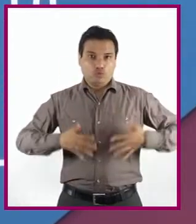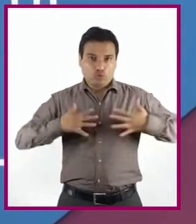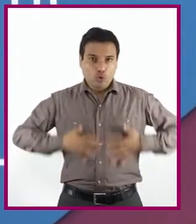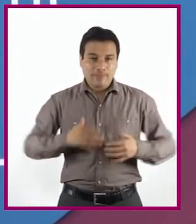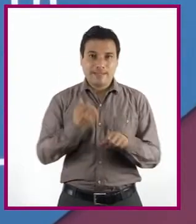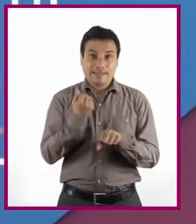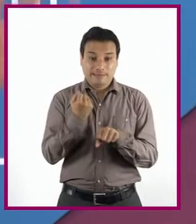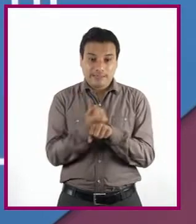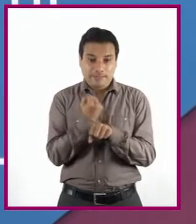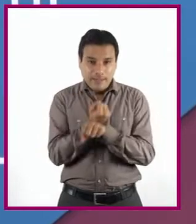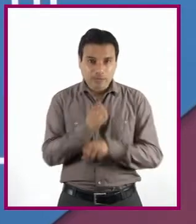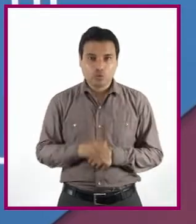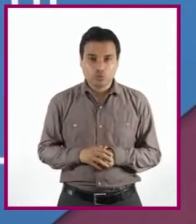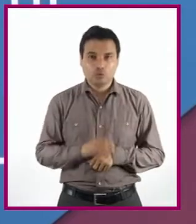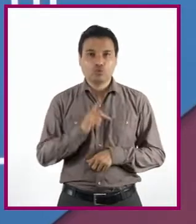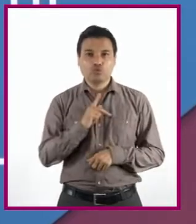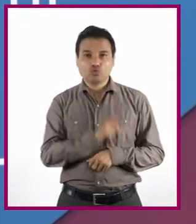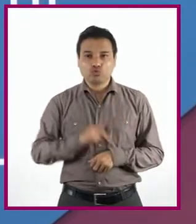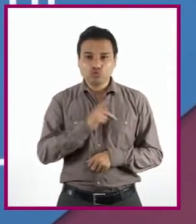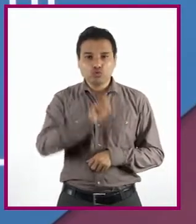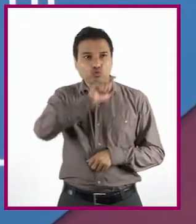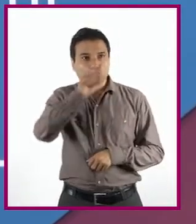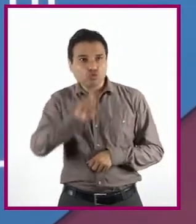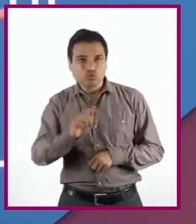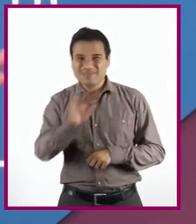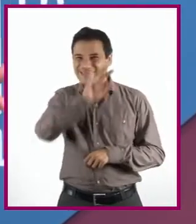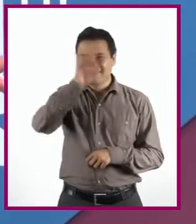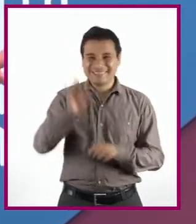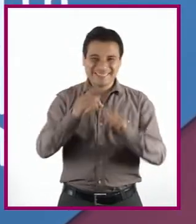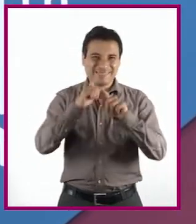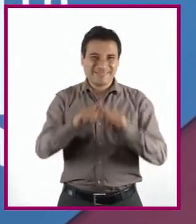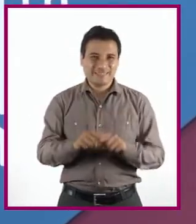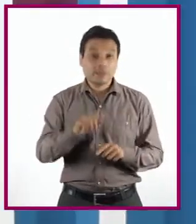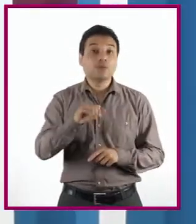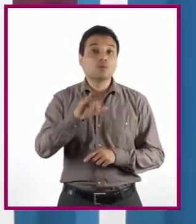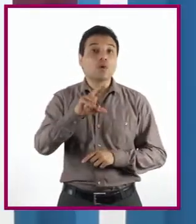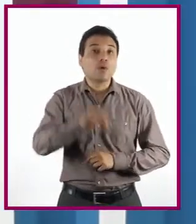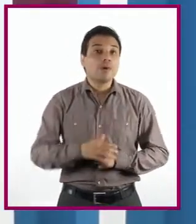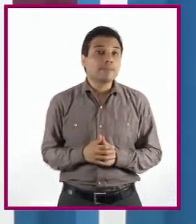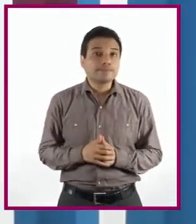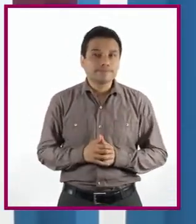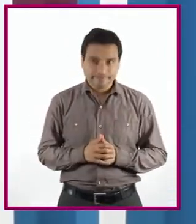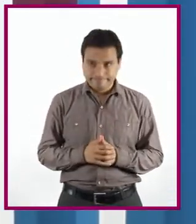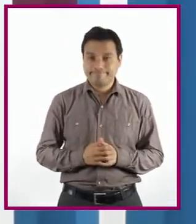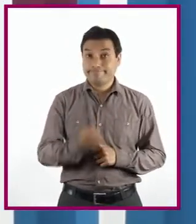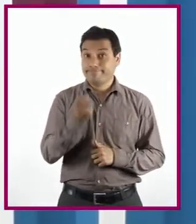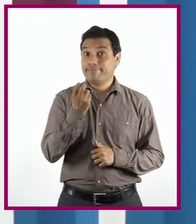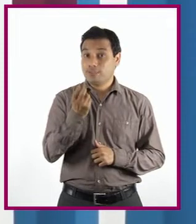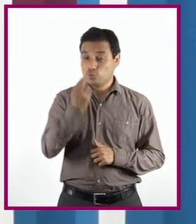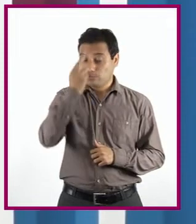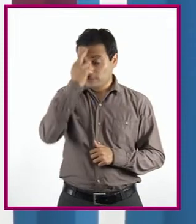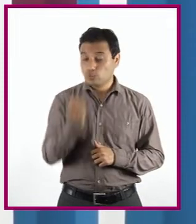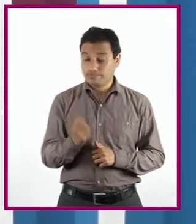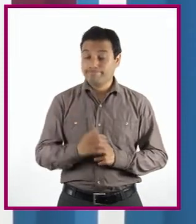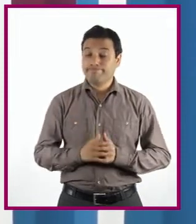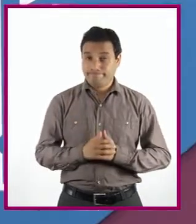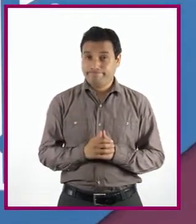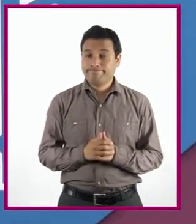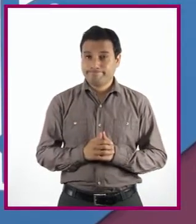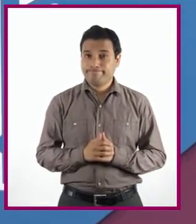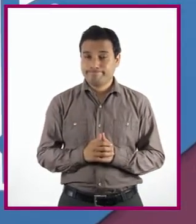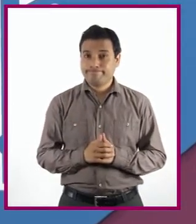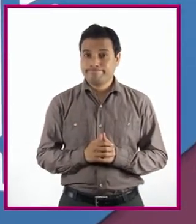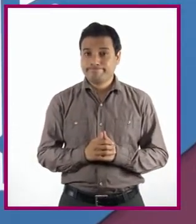calzado, insecticidas, entre otros productos más. ¿Cierto, maestra? Esa información es correcta, Nadia.